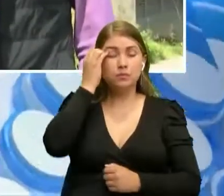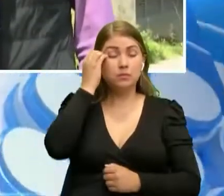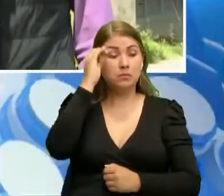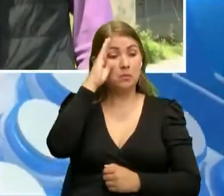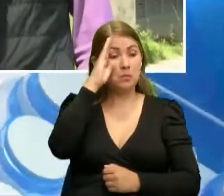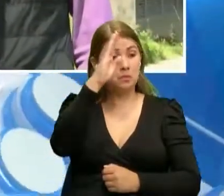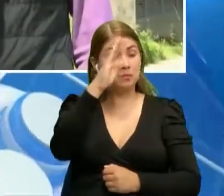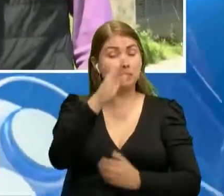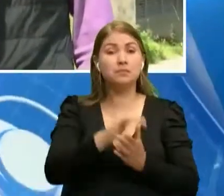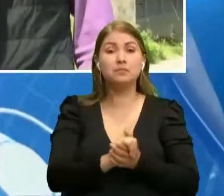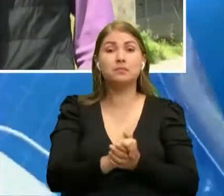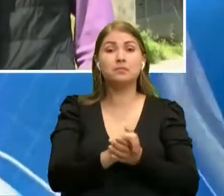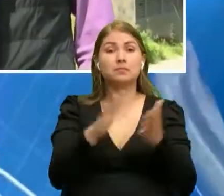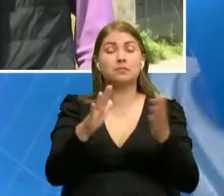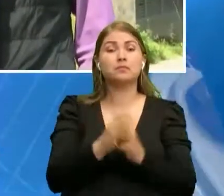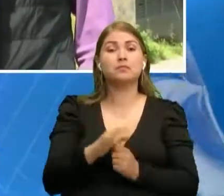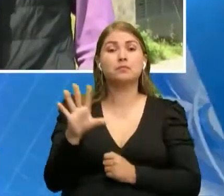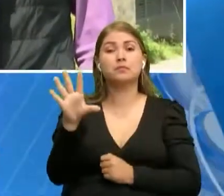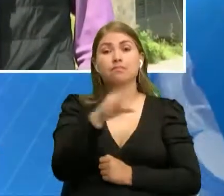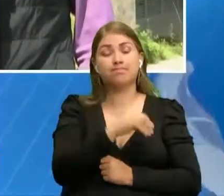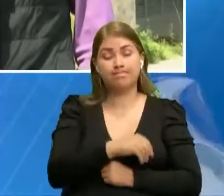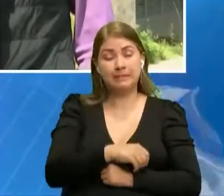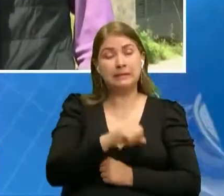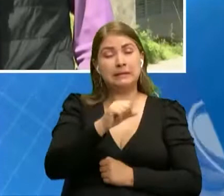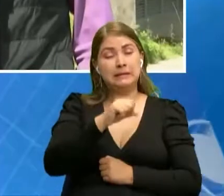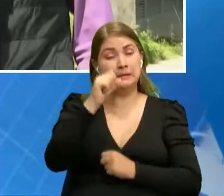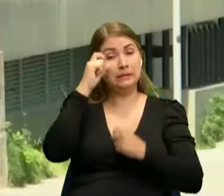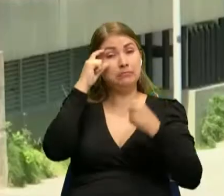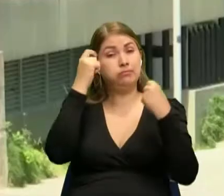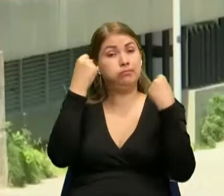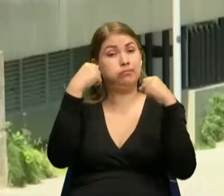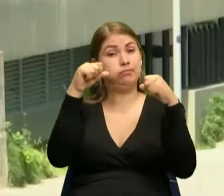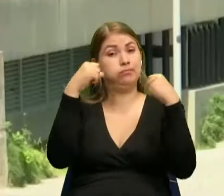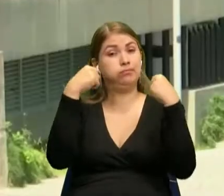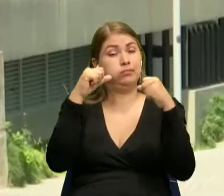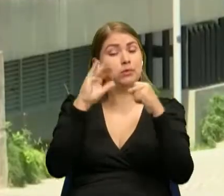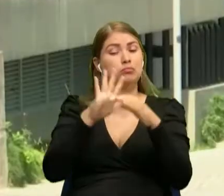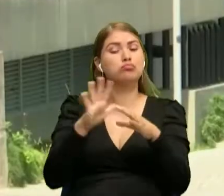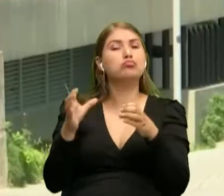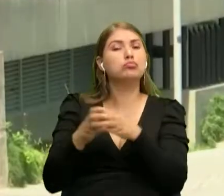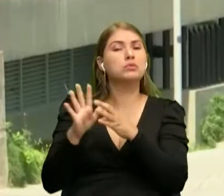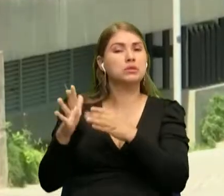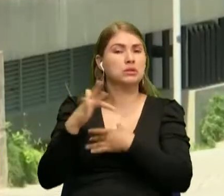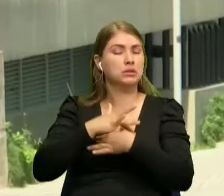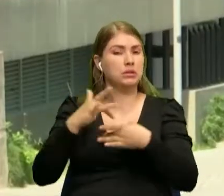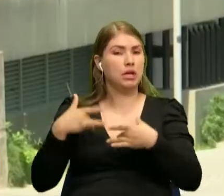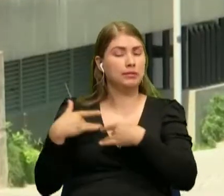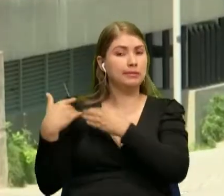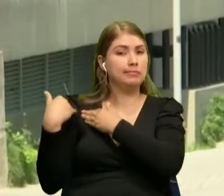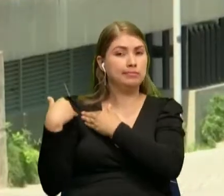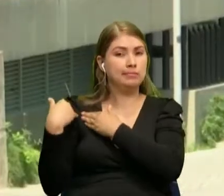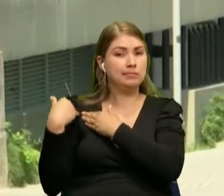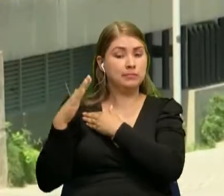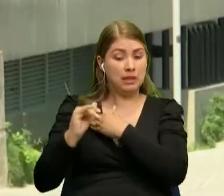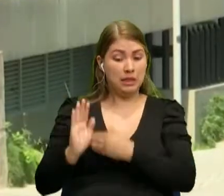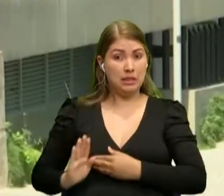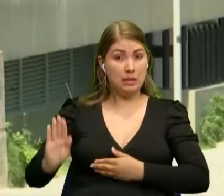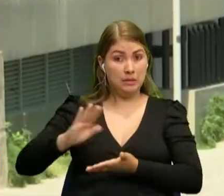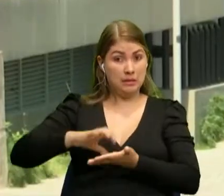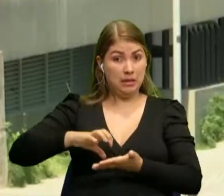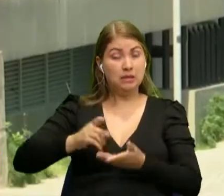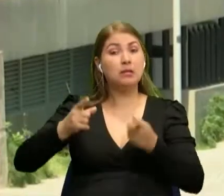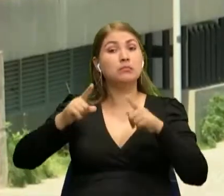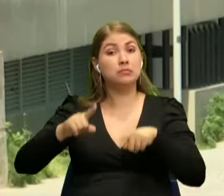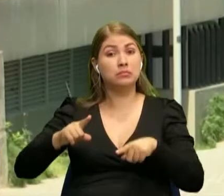Hola, ¿qué tal? Cordial saludo para todos. Fue bastante preocupado. Se encuentran las autoridades de salud, tanto del departamento de Santander